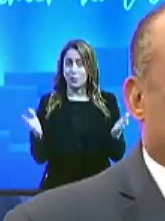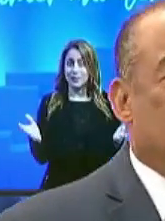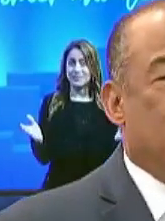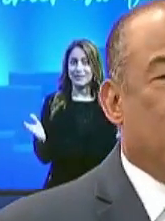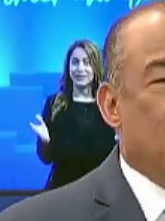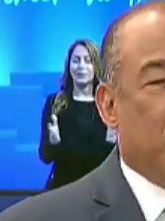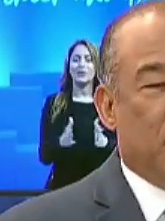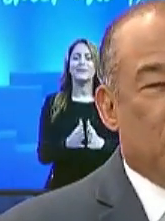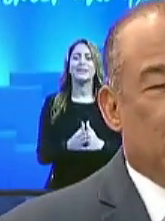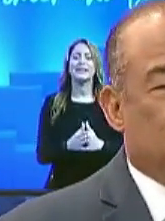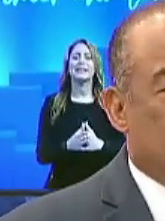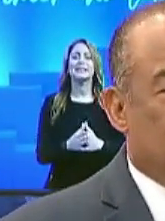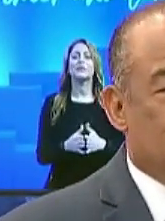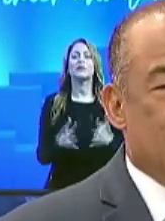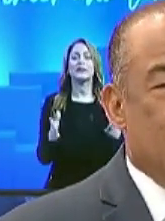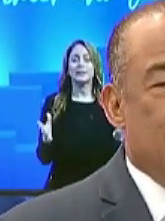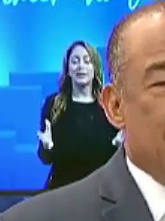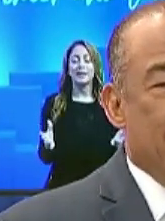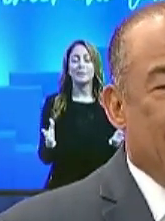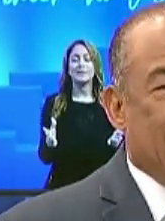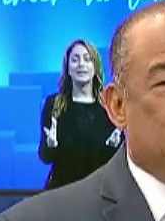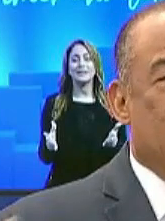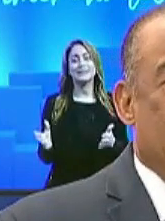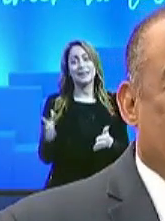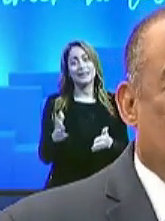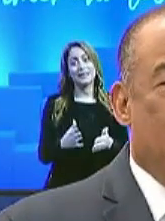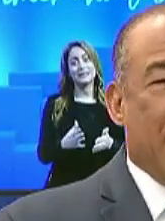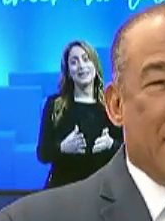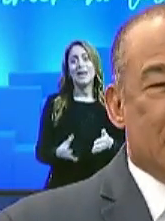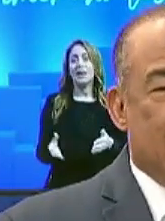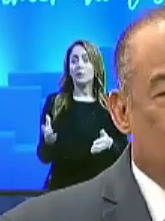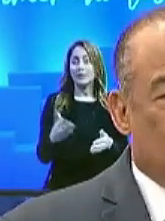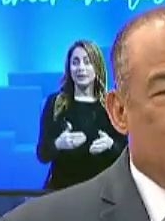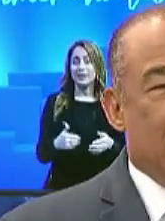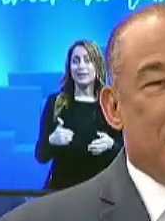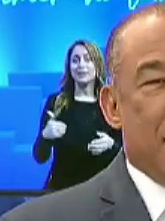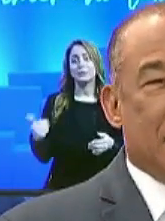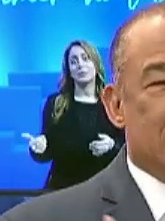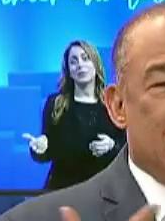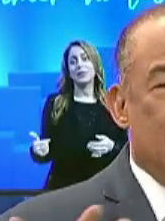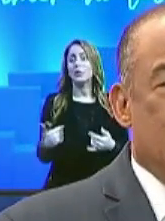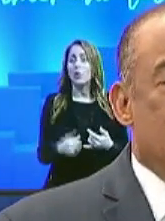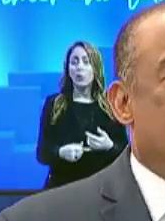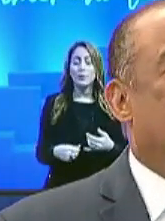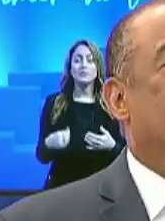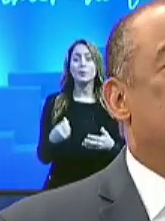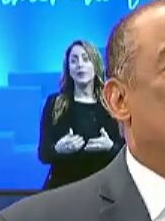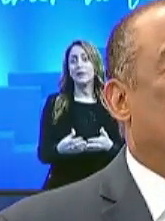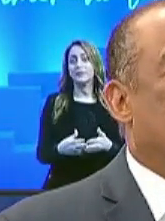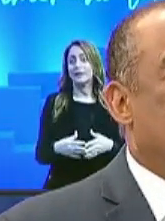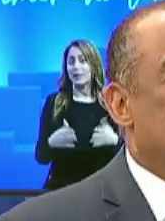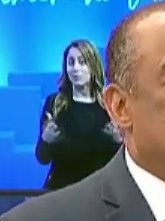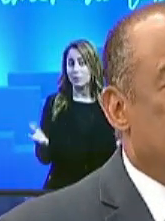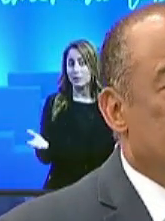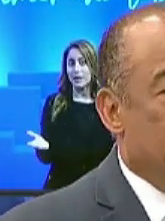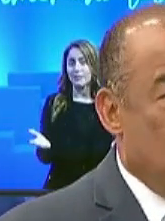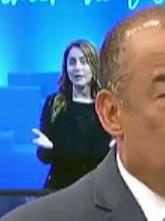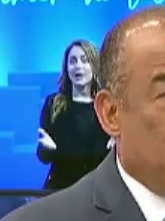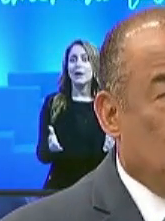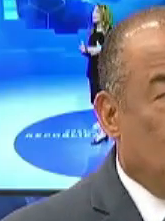de la productividad, pero no profundizó. Entonces, hay que cuidar en no banalizar los temas y que esto, que